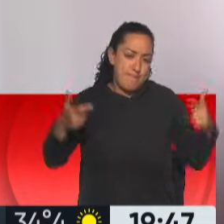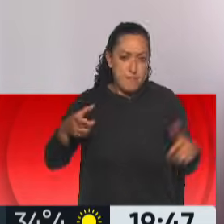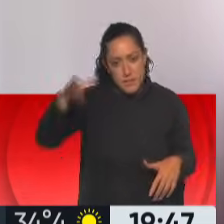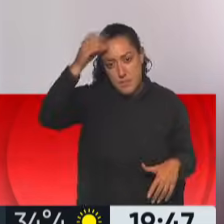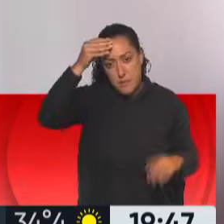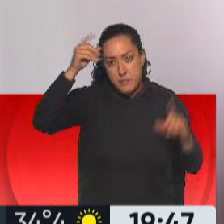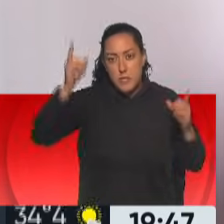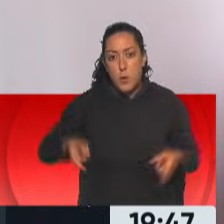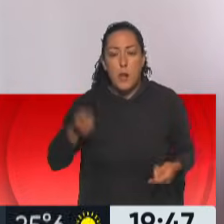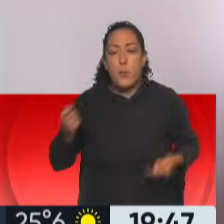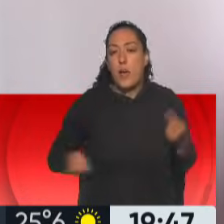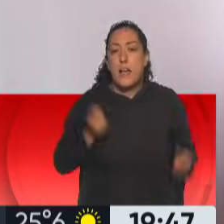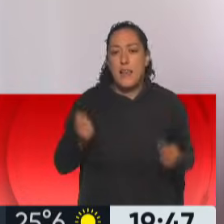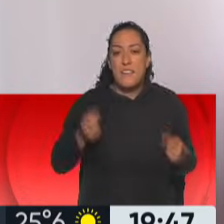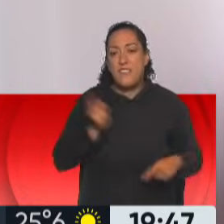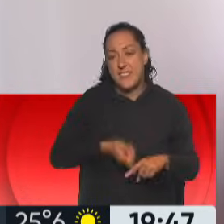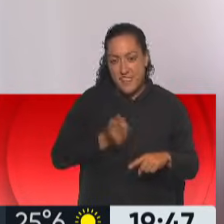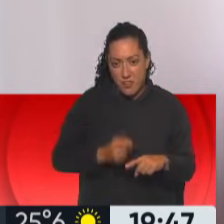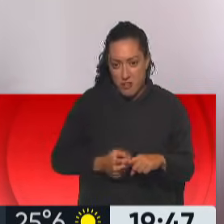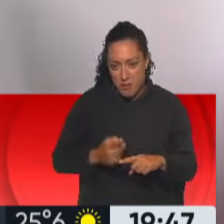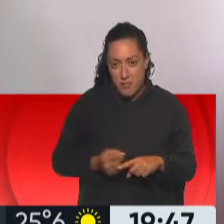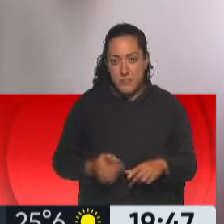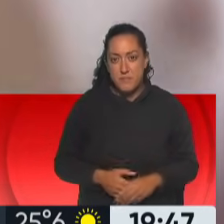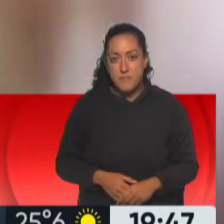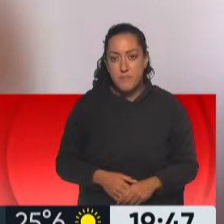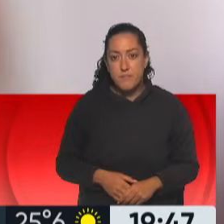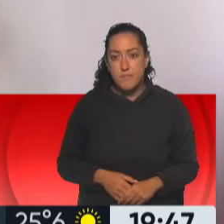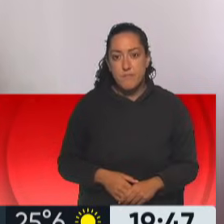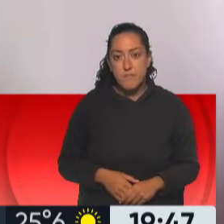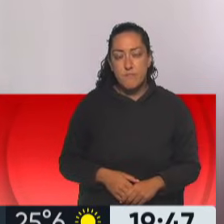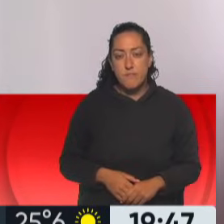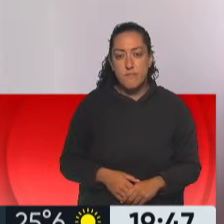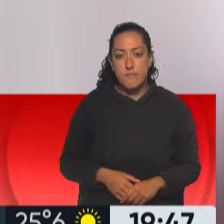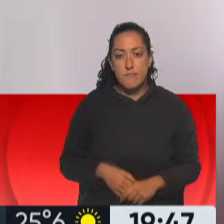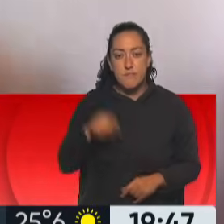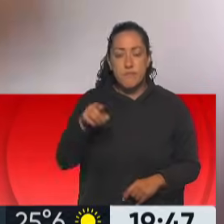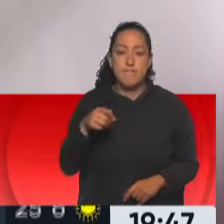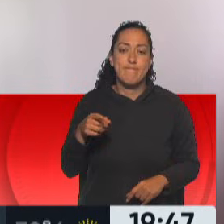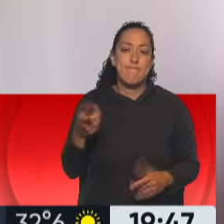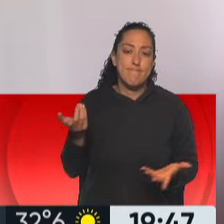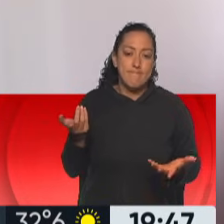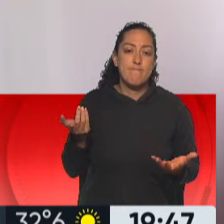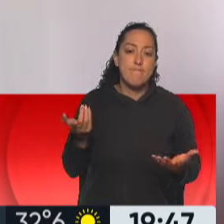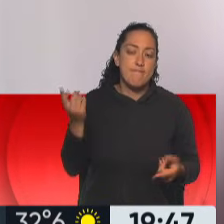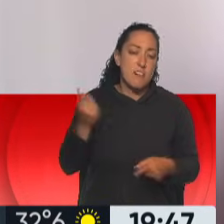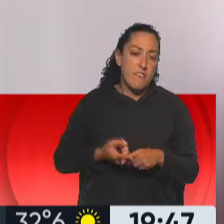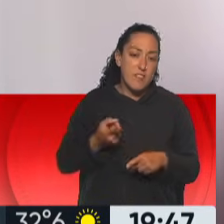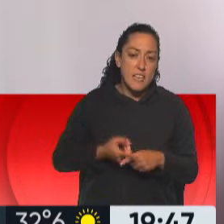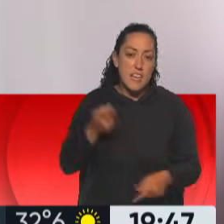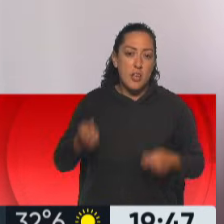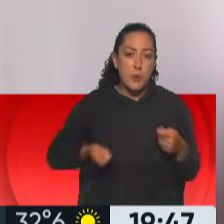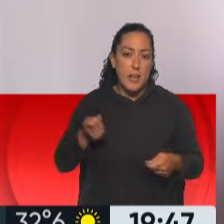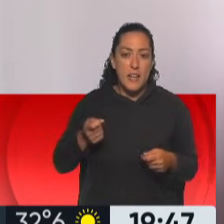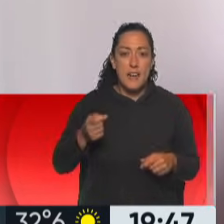celebró con su bailecito en las redes y por supuesto levantando en alto la bandera. Alicia Machado celebrando también con un baile en